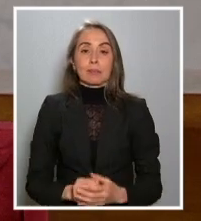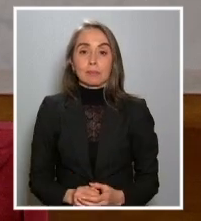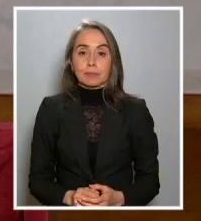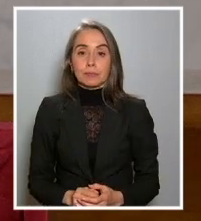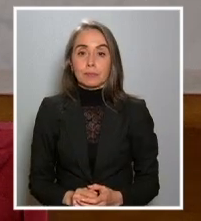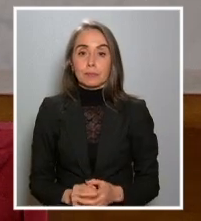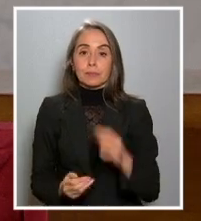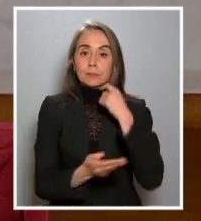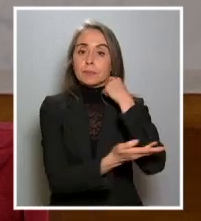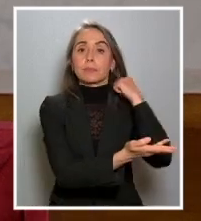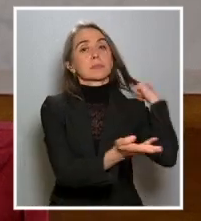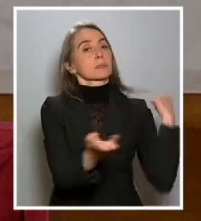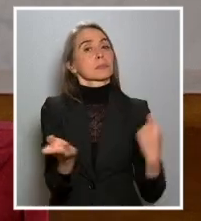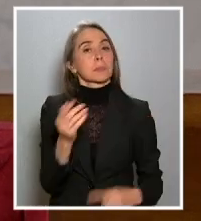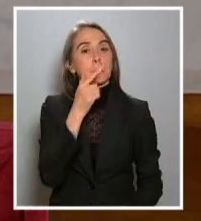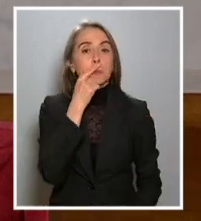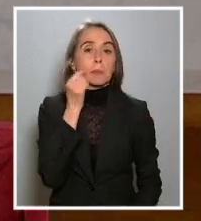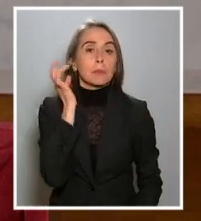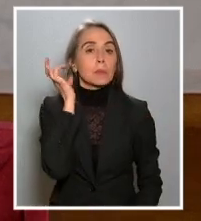Estimados y estimadas,